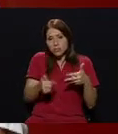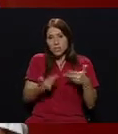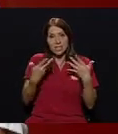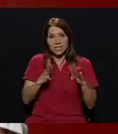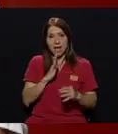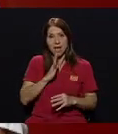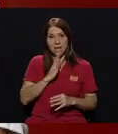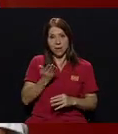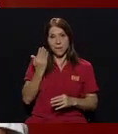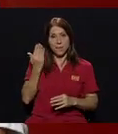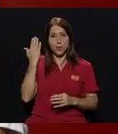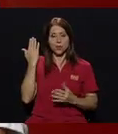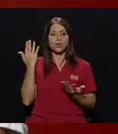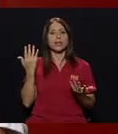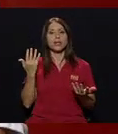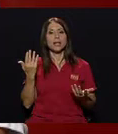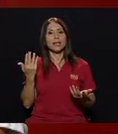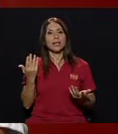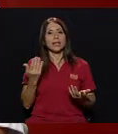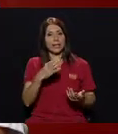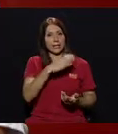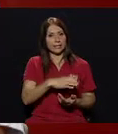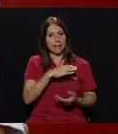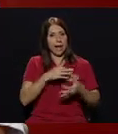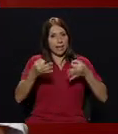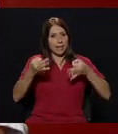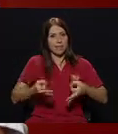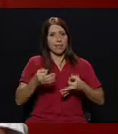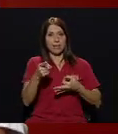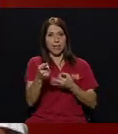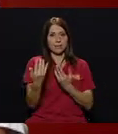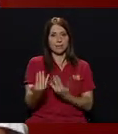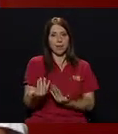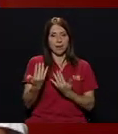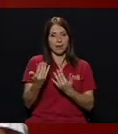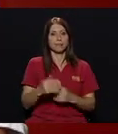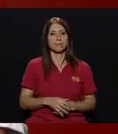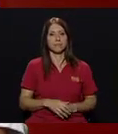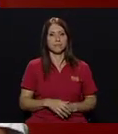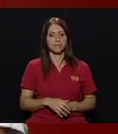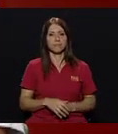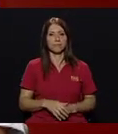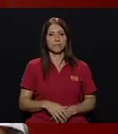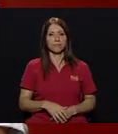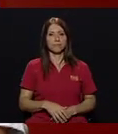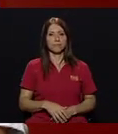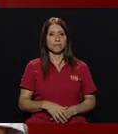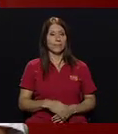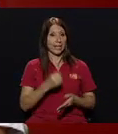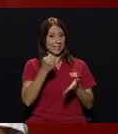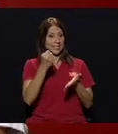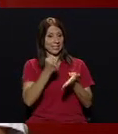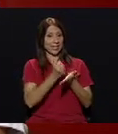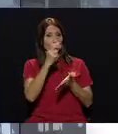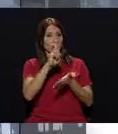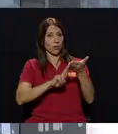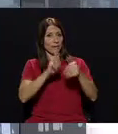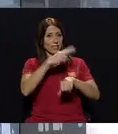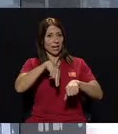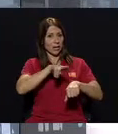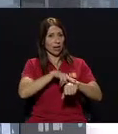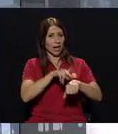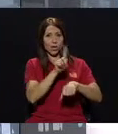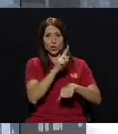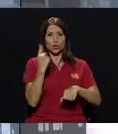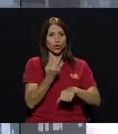que hemos hablado, ¿verdad? Y que es de la calidad que él espera, ¿verdad? Uh-huh. El sello de la Universidad Nacional